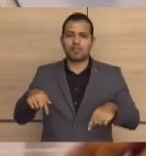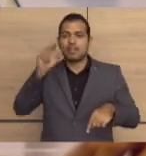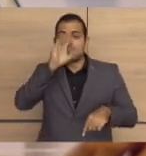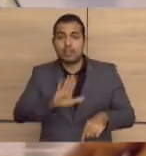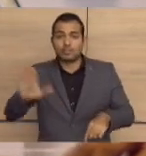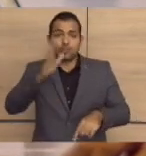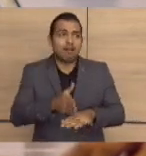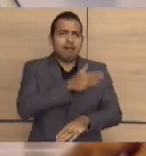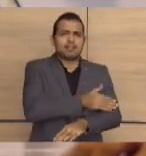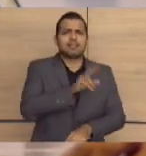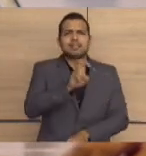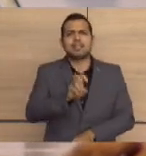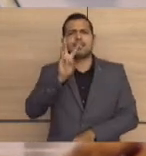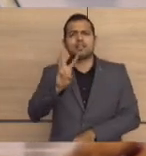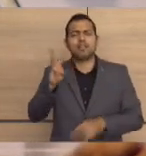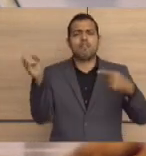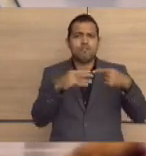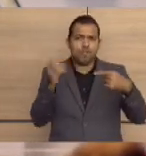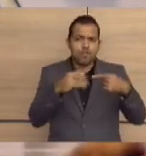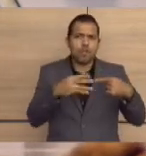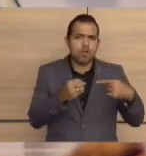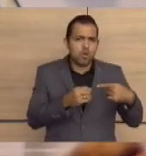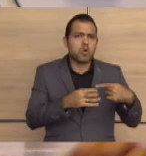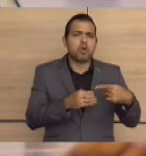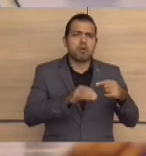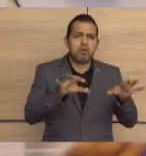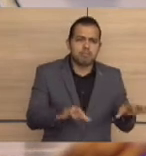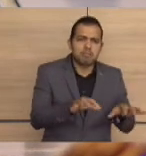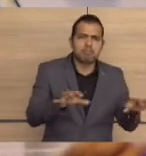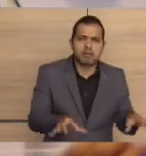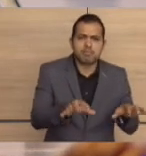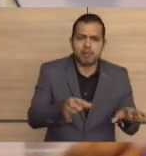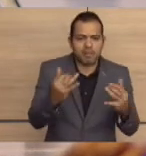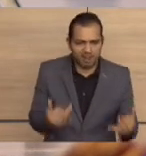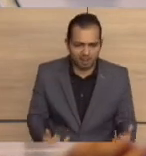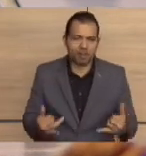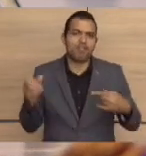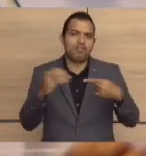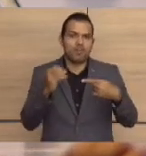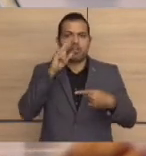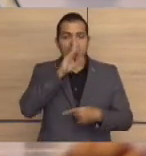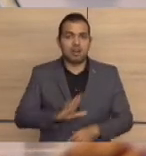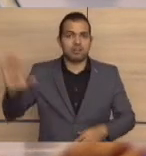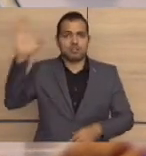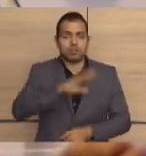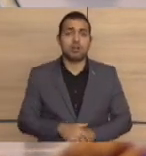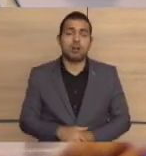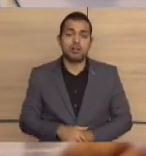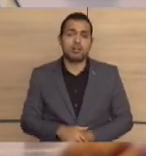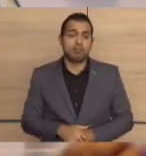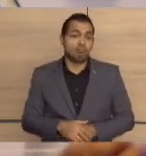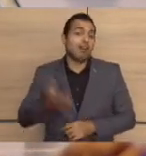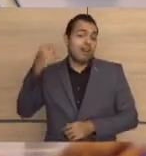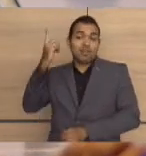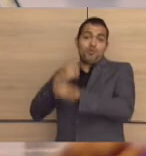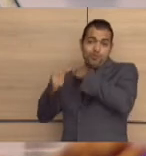los identificamos, reconocimos, pero creo que en eso, en el propósito que desde comienzo de año, es más, desde finales del año pasado